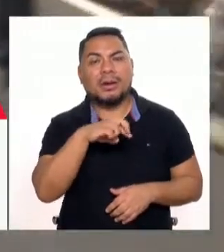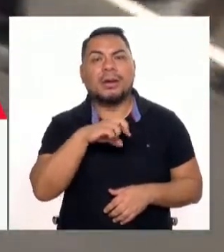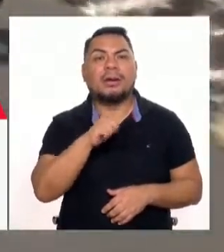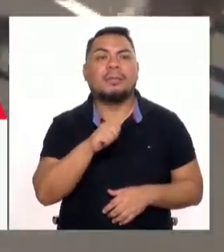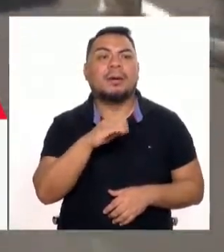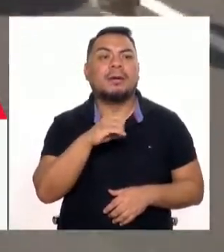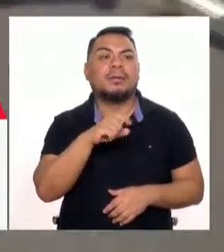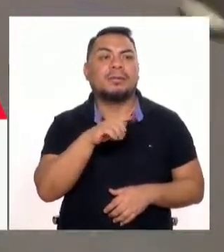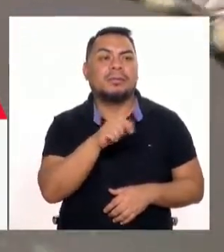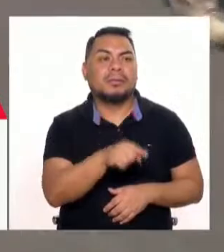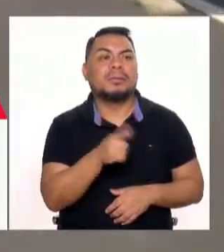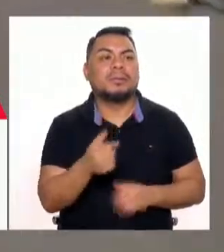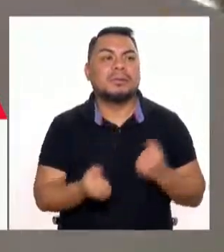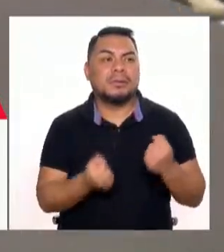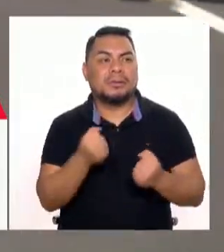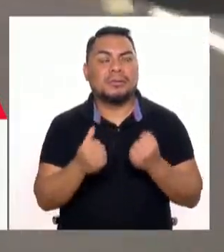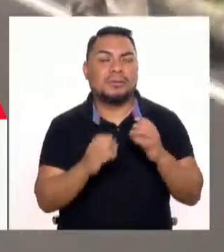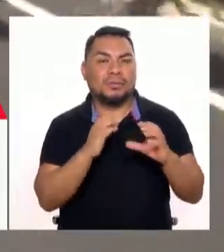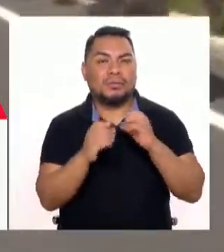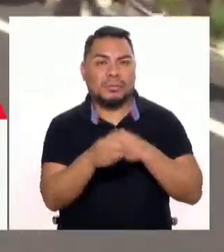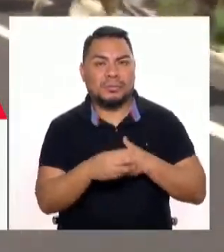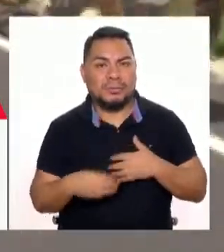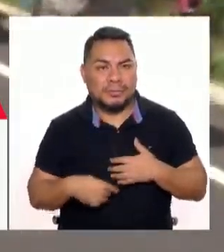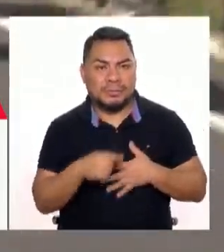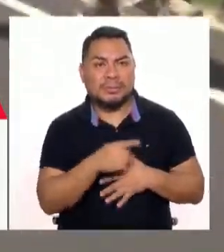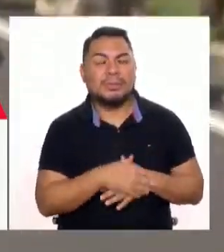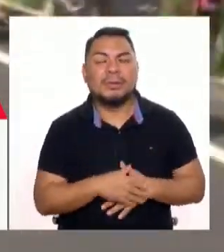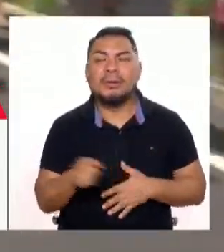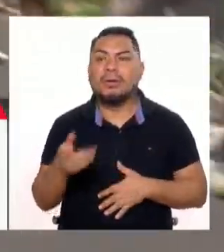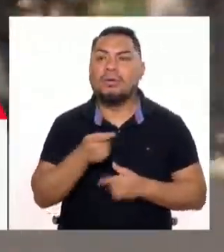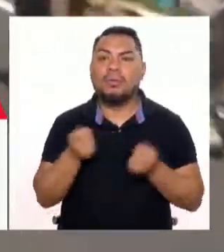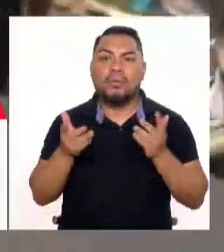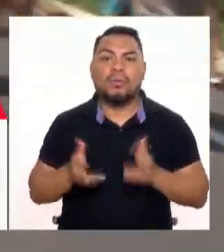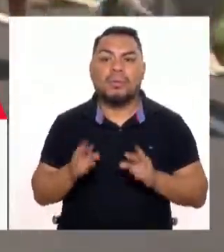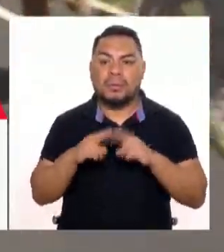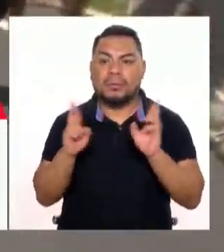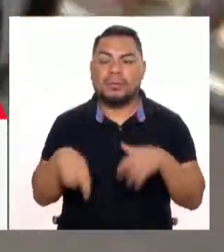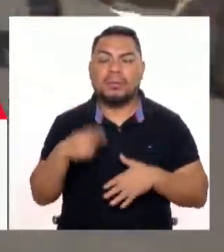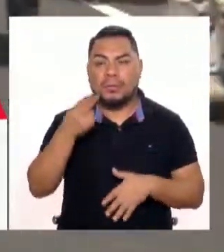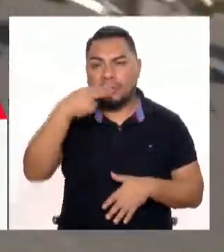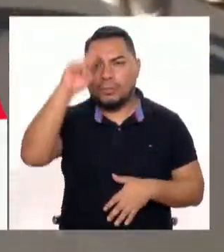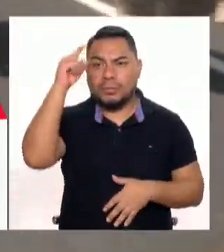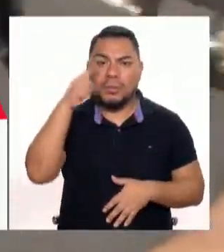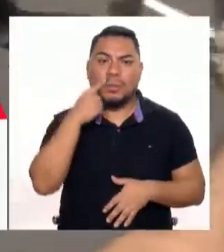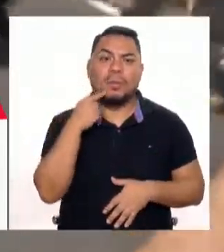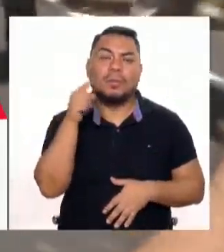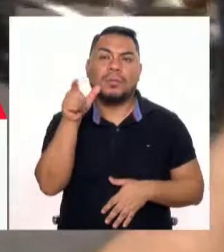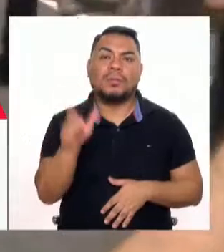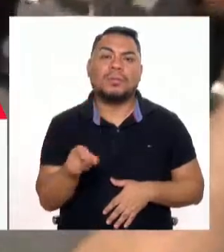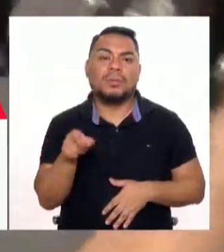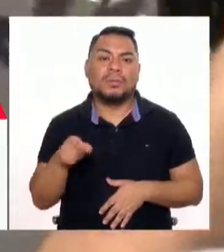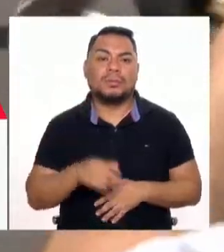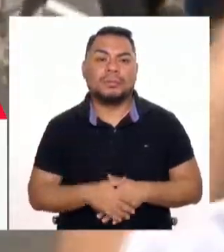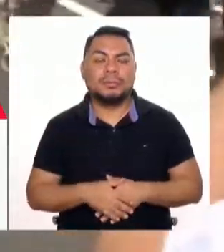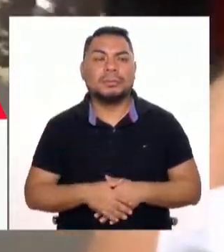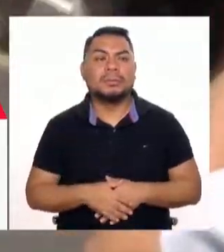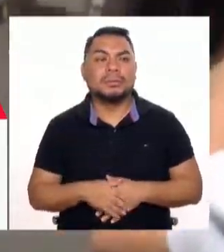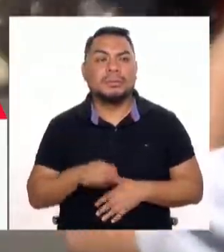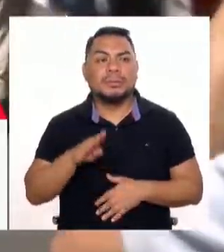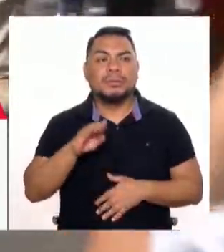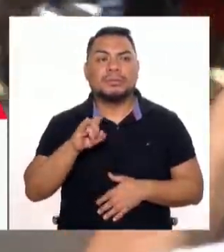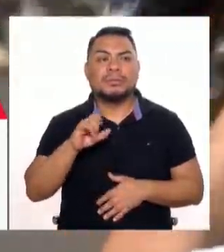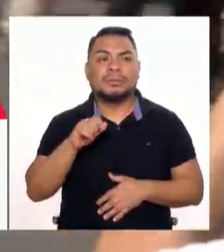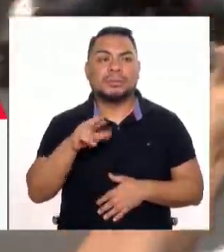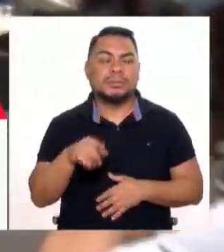lasarte de transportes y comunicaciones el gobernador Regional de huánuco el señor pulgar